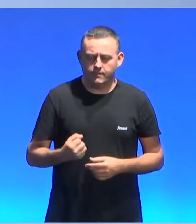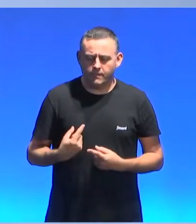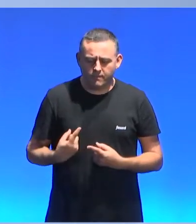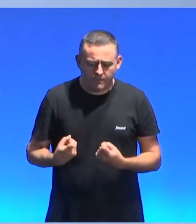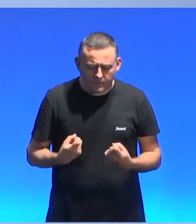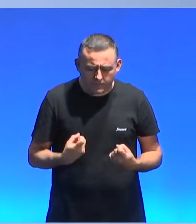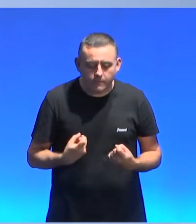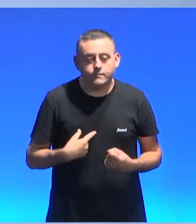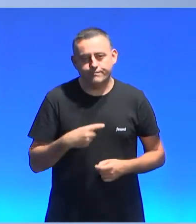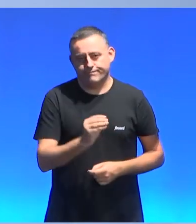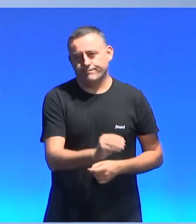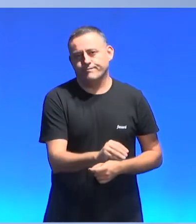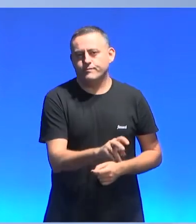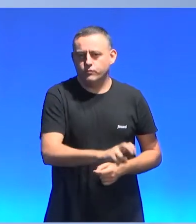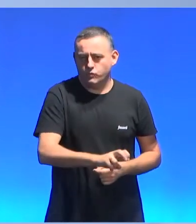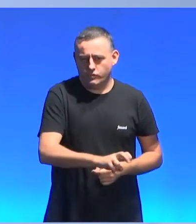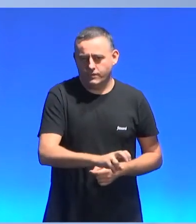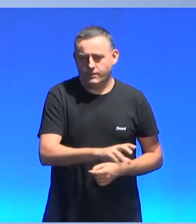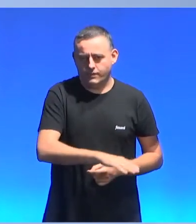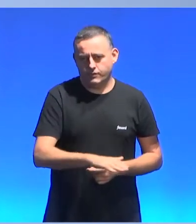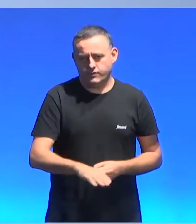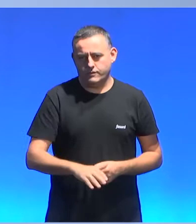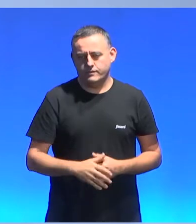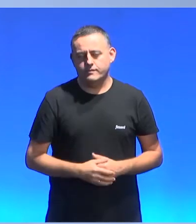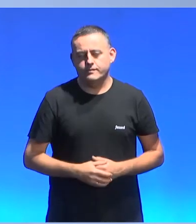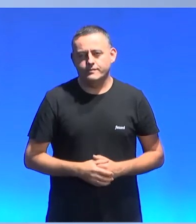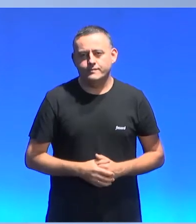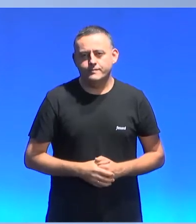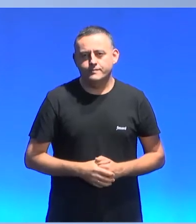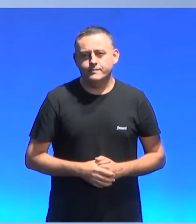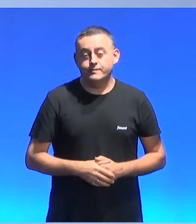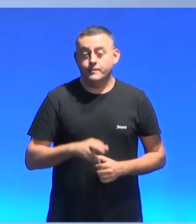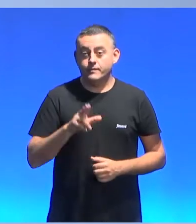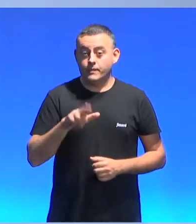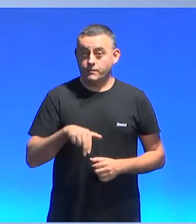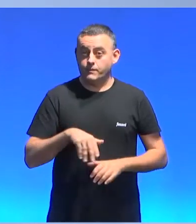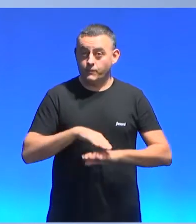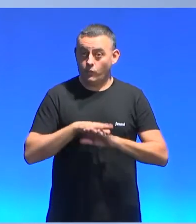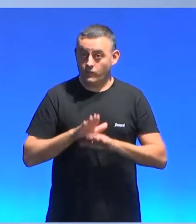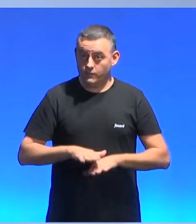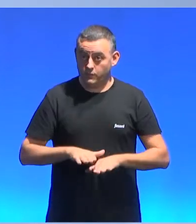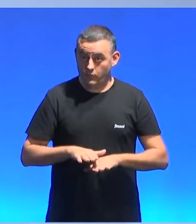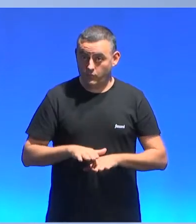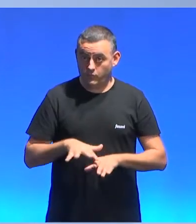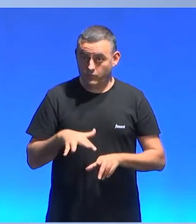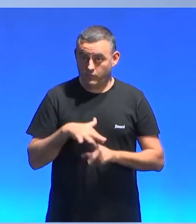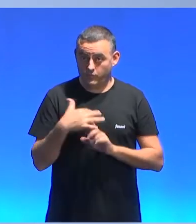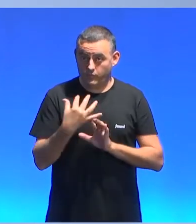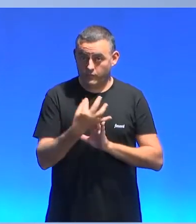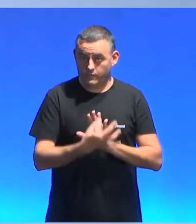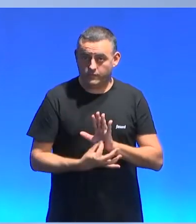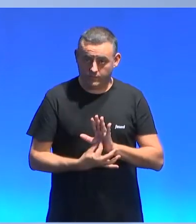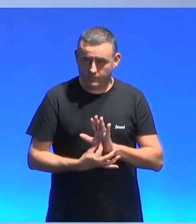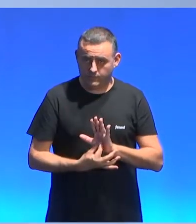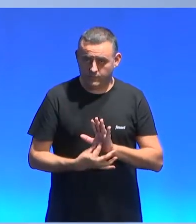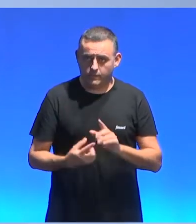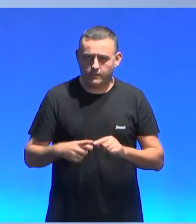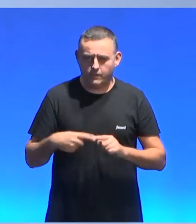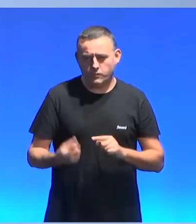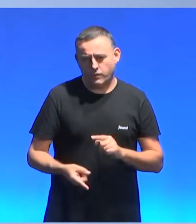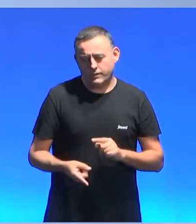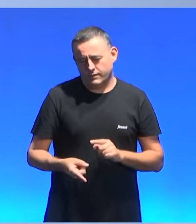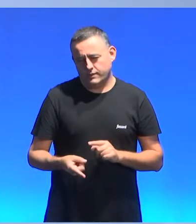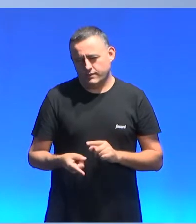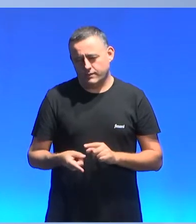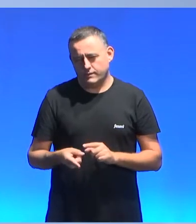El último que quiero decir como condición, y después voy a la parte